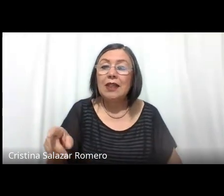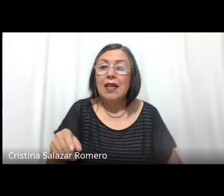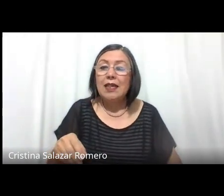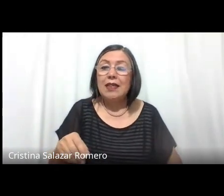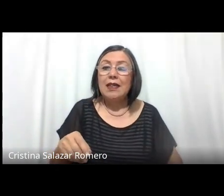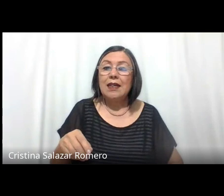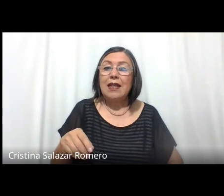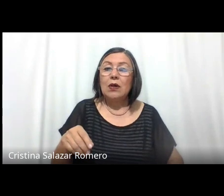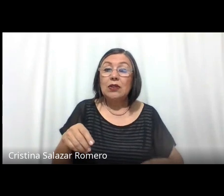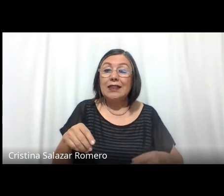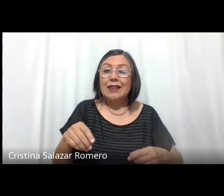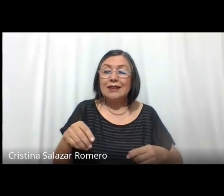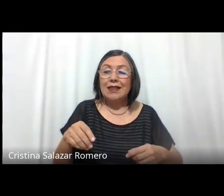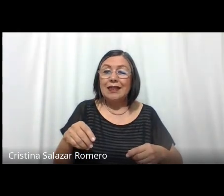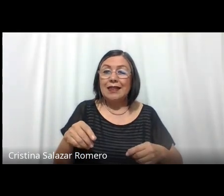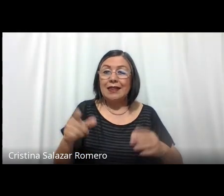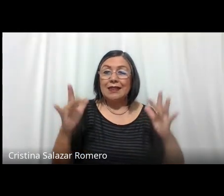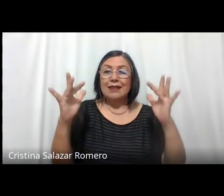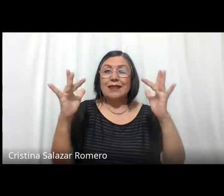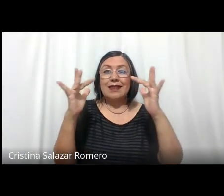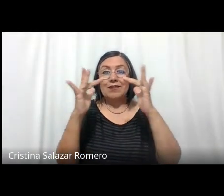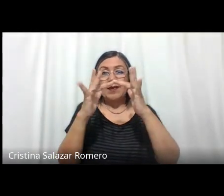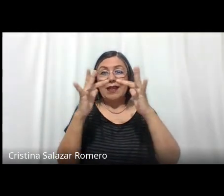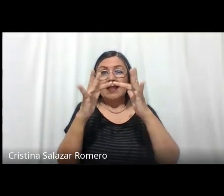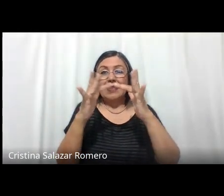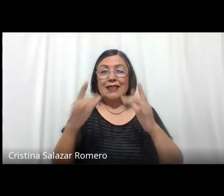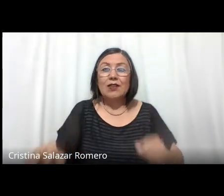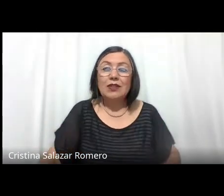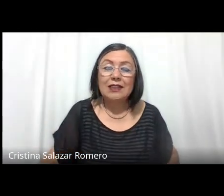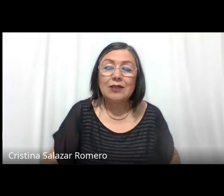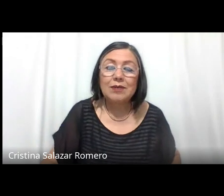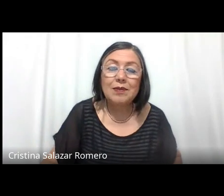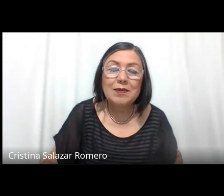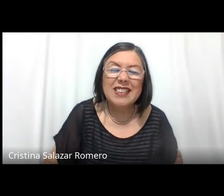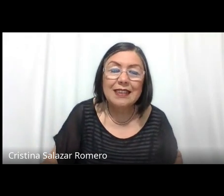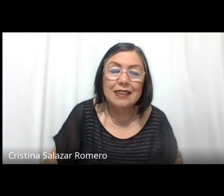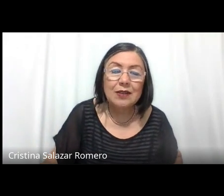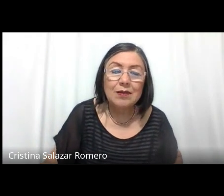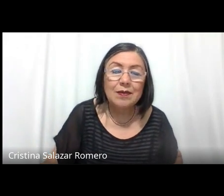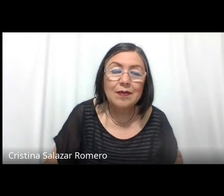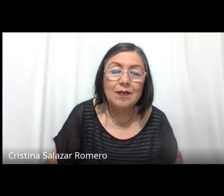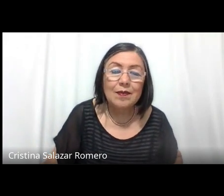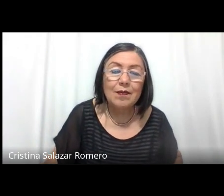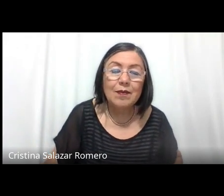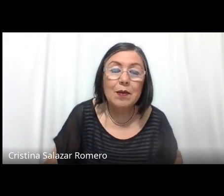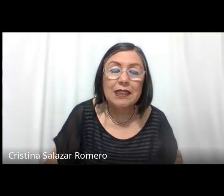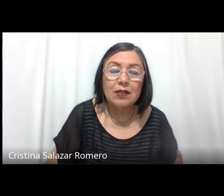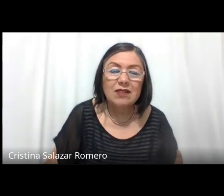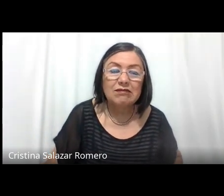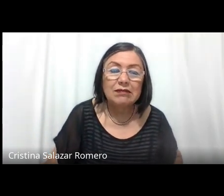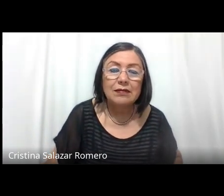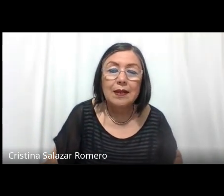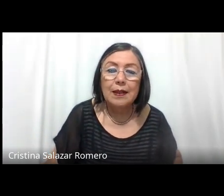manos, y la otra seña es establecer contacto. ¿Me permiten tantito? Un